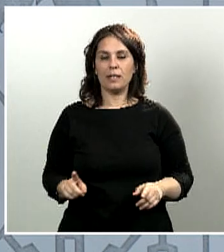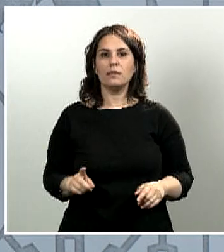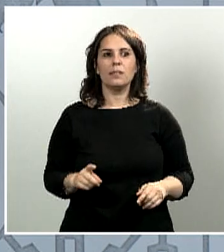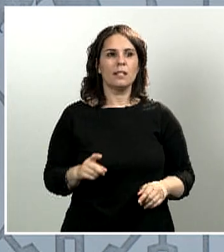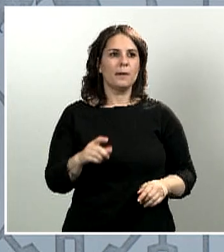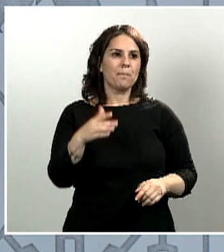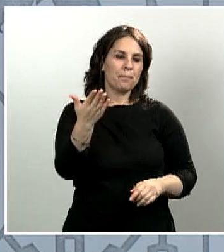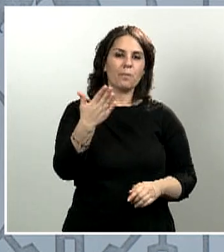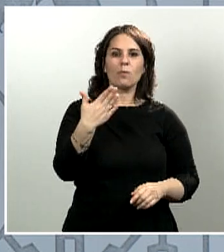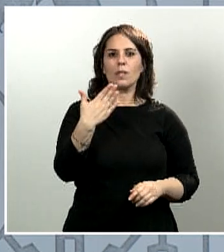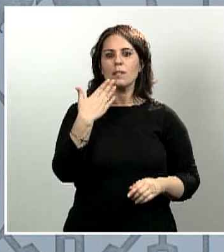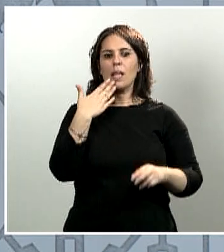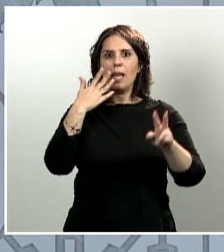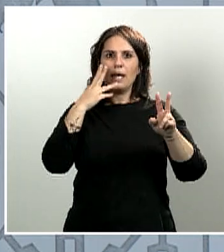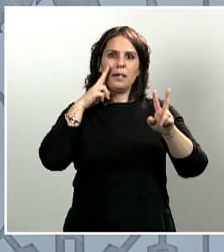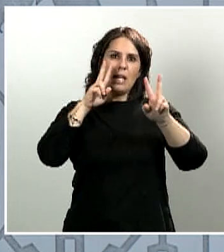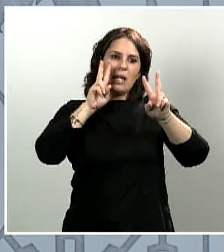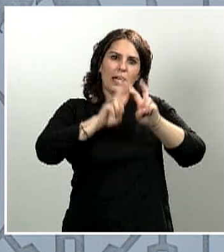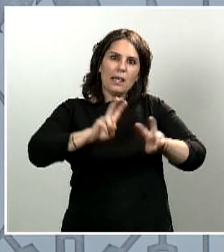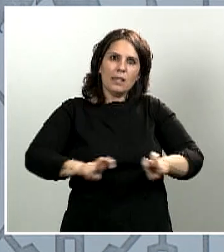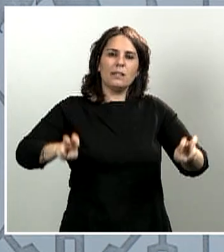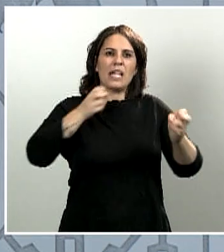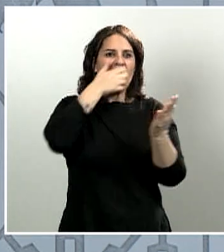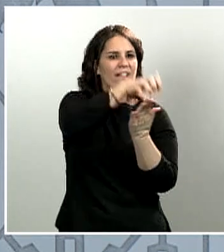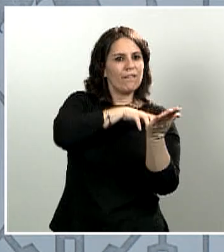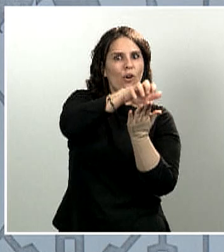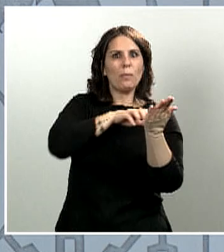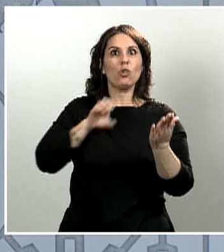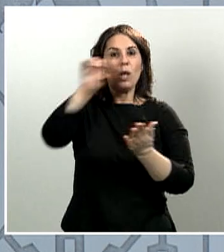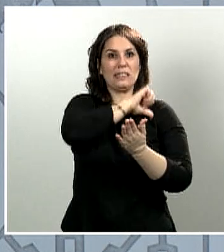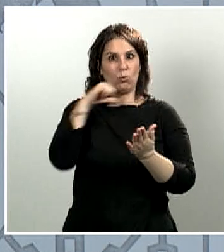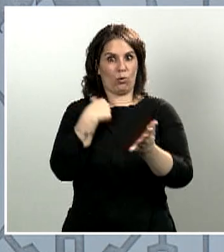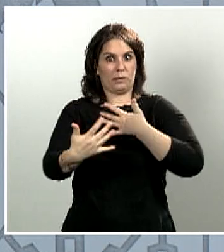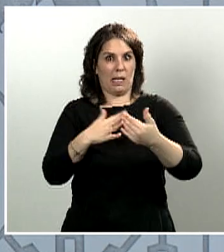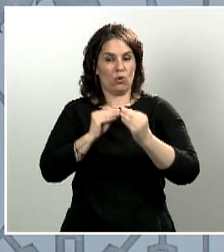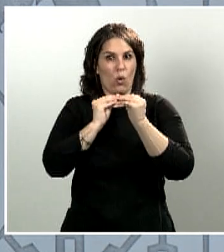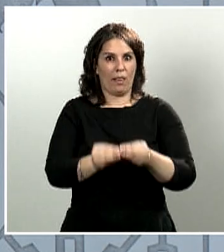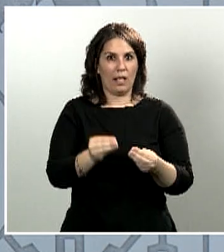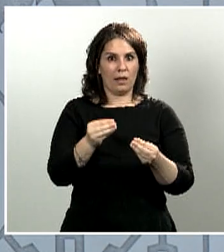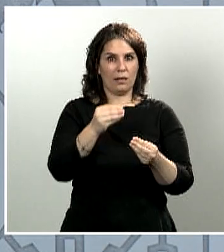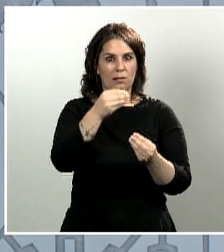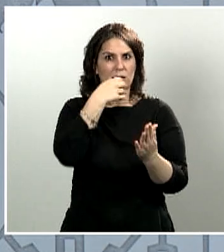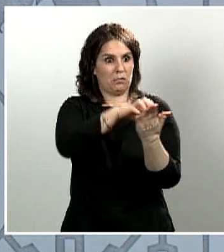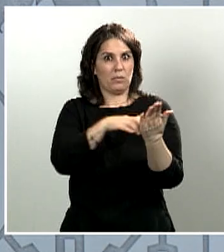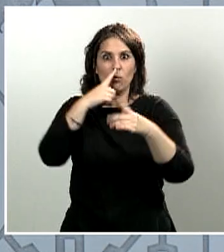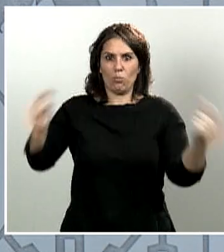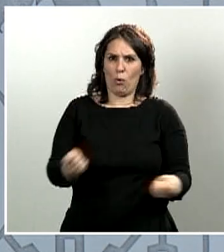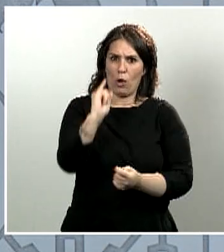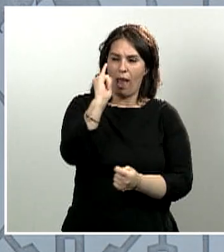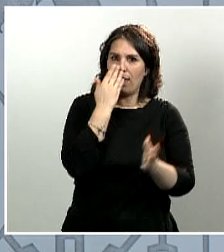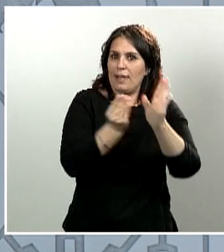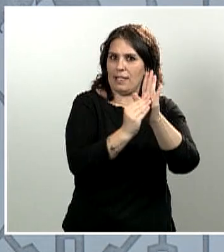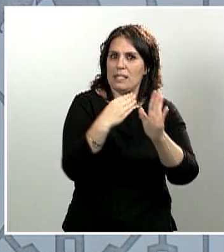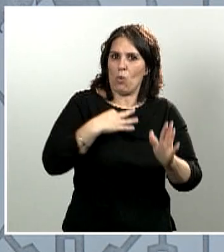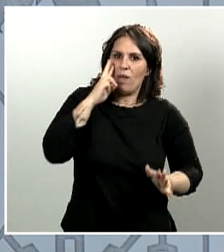informes y a los estudios que están realizando las diferentes comunidades autónomas, de hecho son informes que están disponibles en abierto, hay comunidades